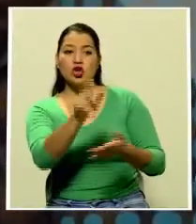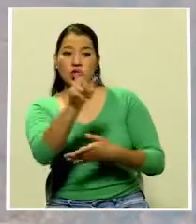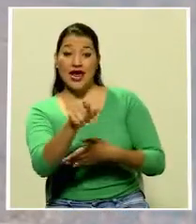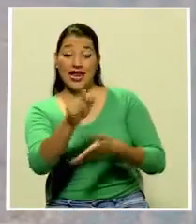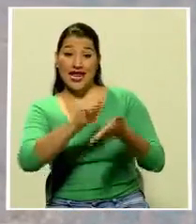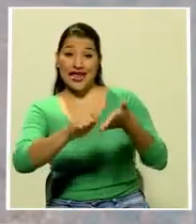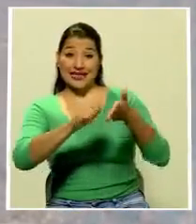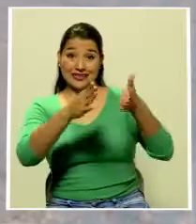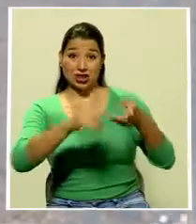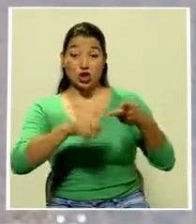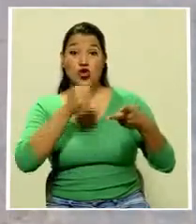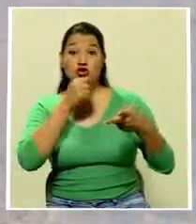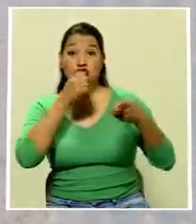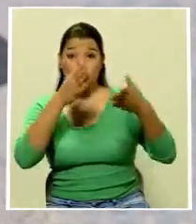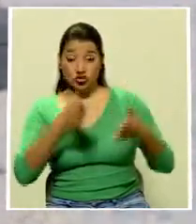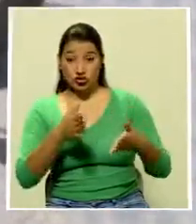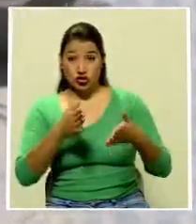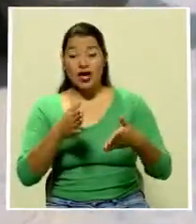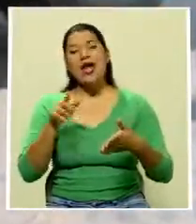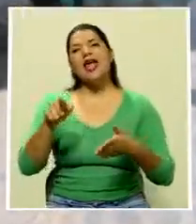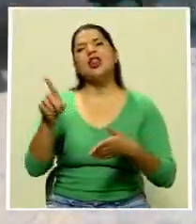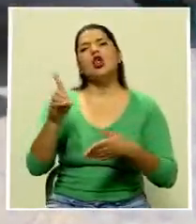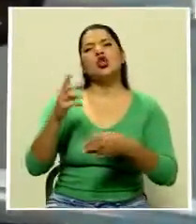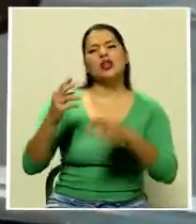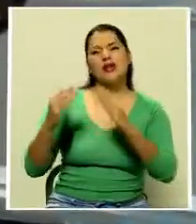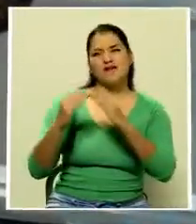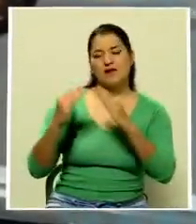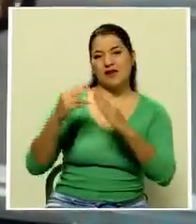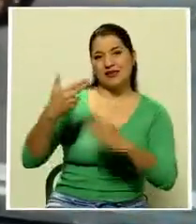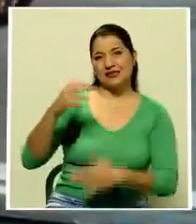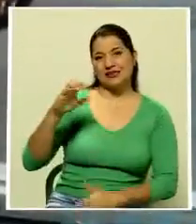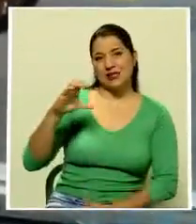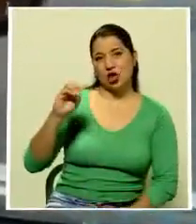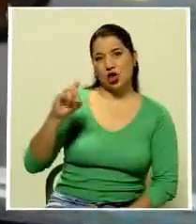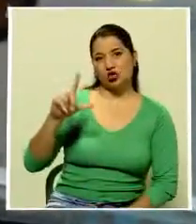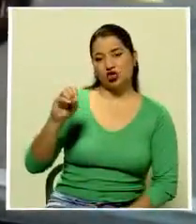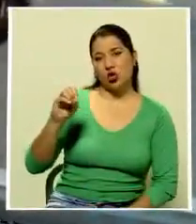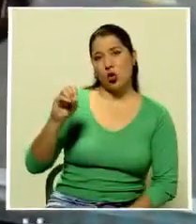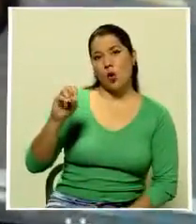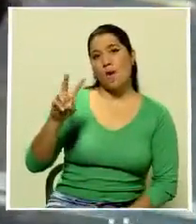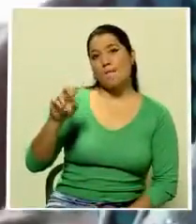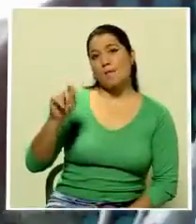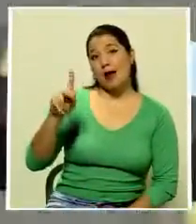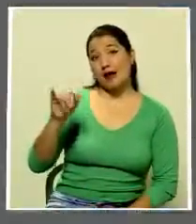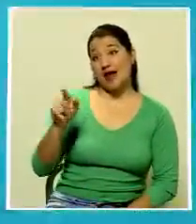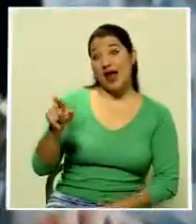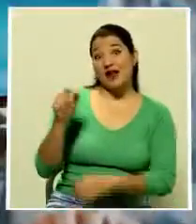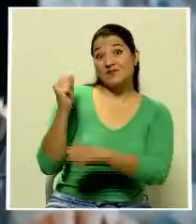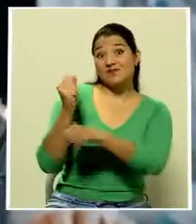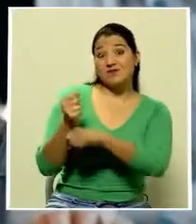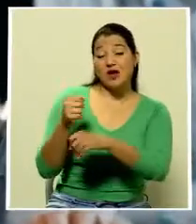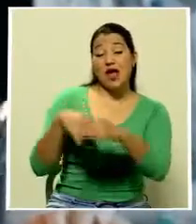escritor y periodista checoslovaco que fue ejecutado por los nazis en 1943.